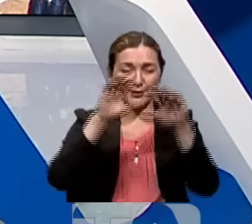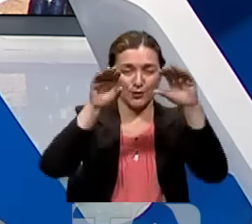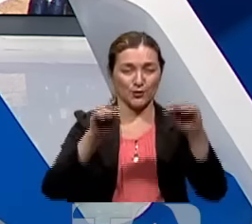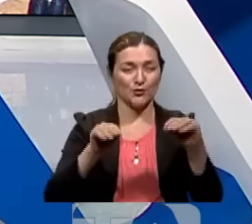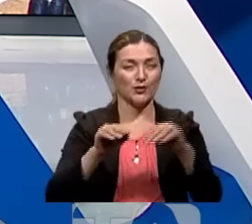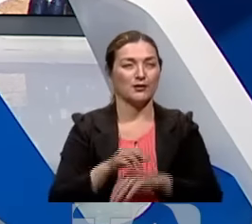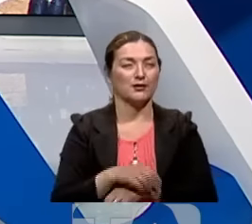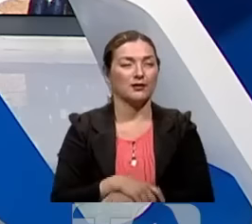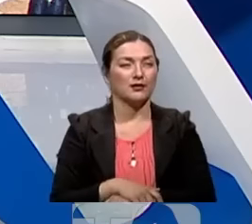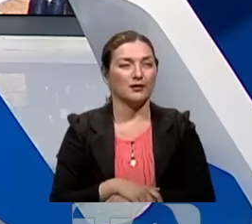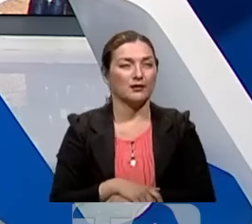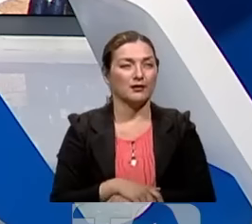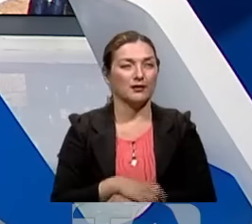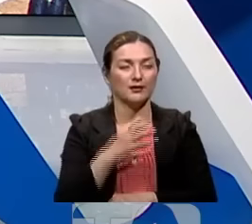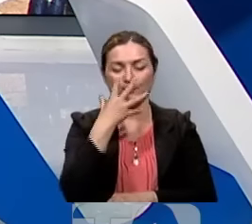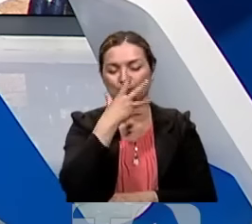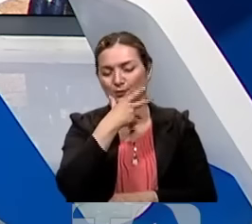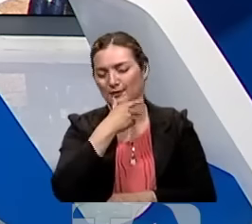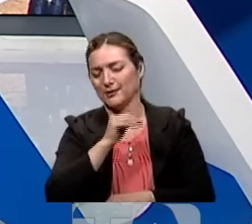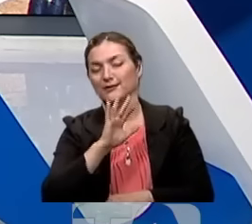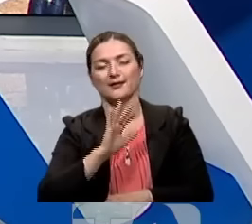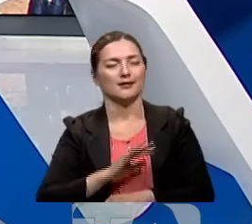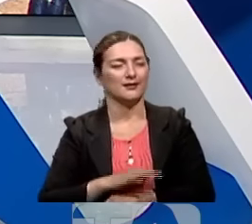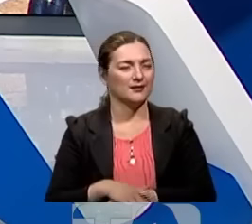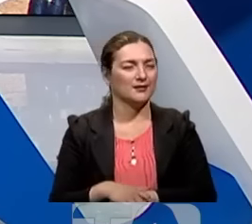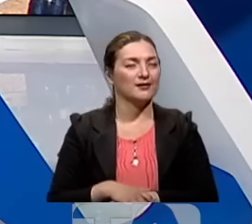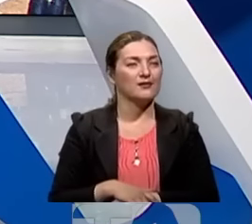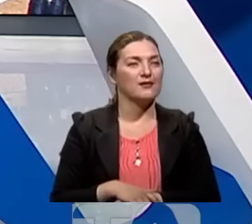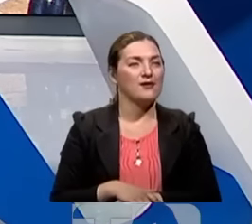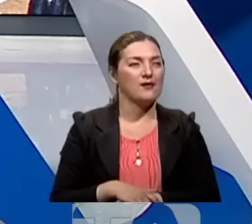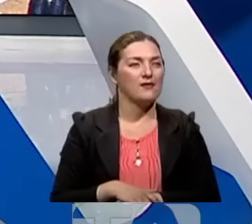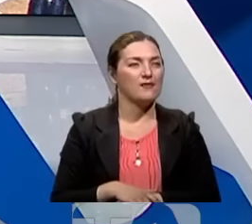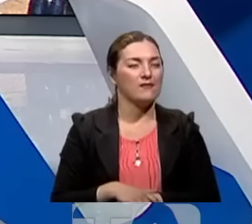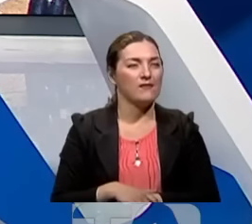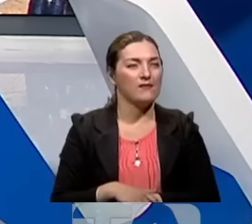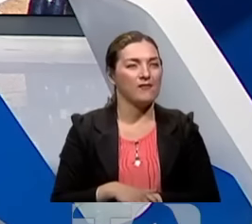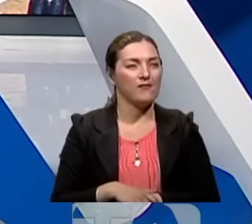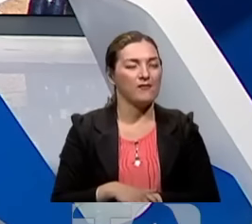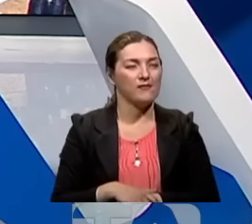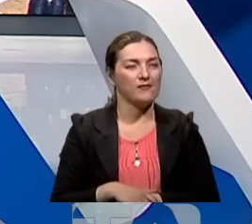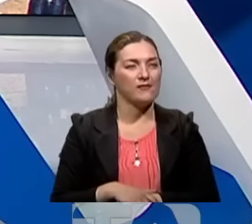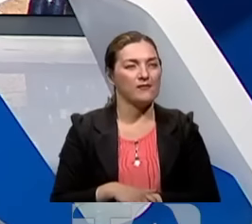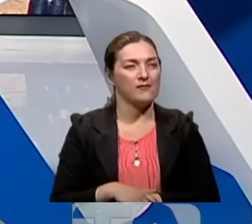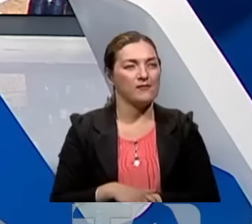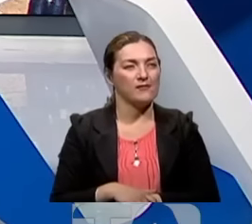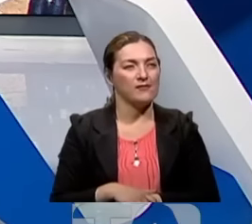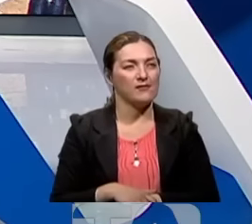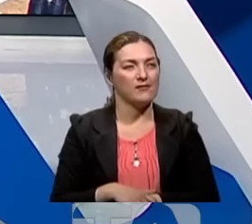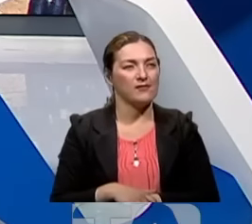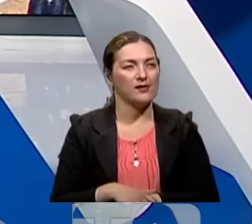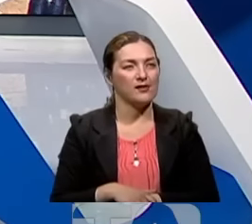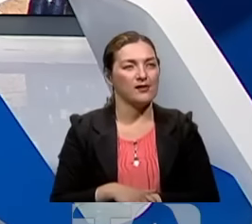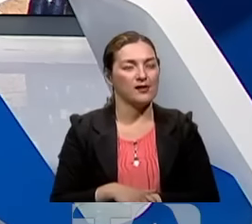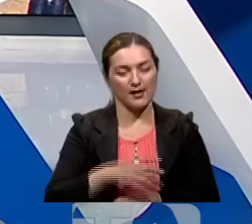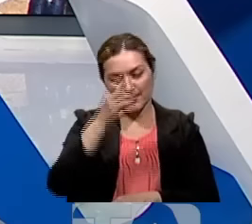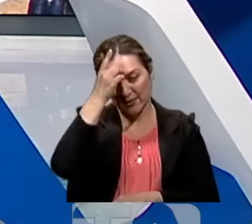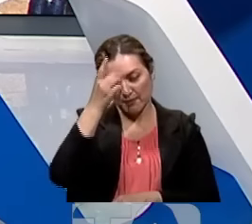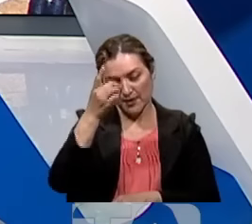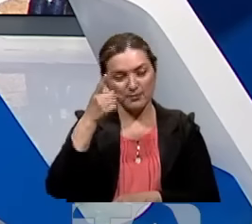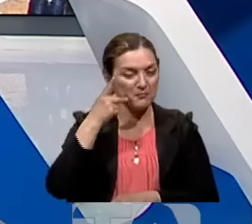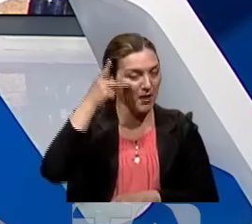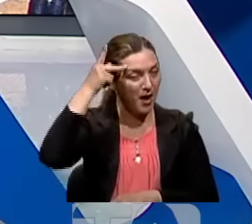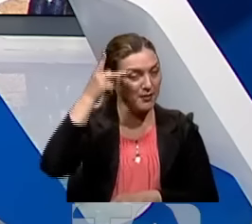No, manualidades. Linda quedó, ¿ah? ¿Eh? Ya les he demostrado. O sea, todavía siguen mandando deberes para los padres. Imagínese. De familia. ¡Imagínese! Yo